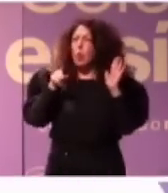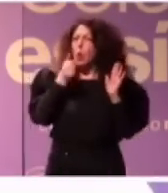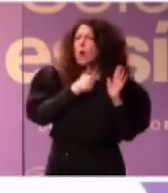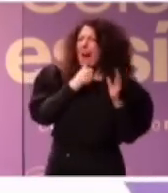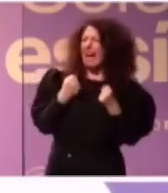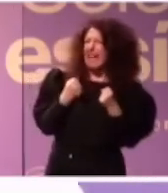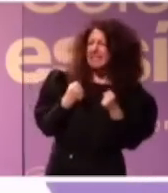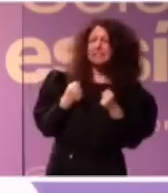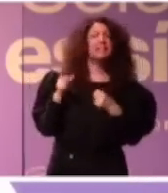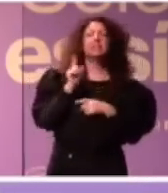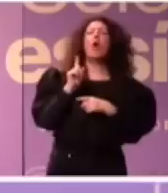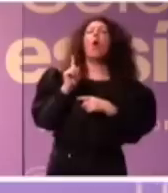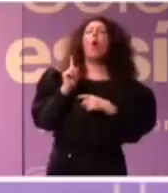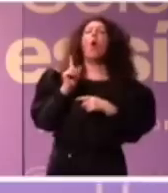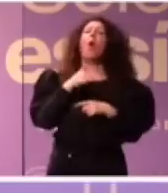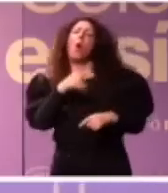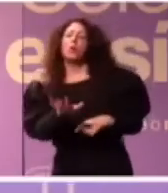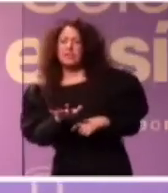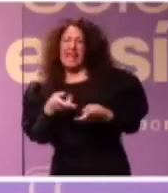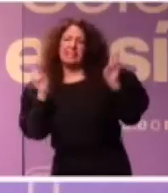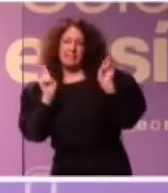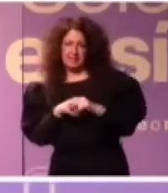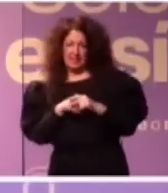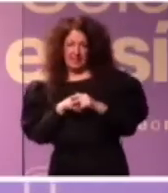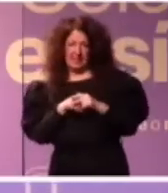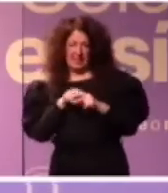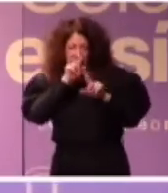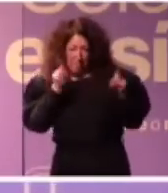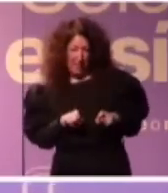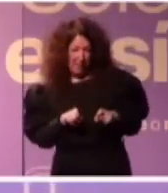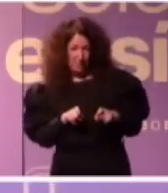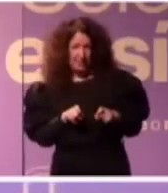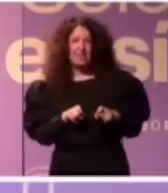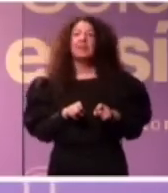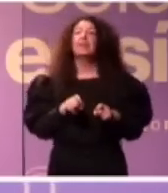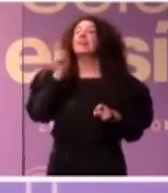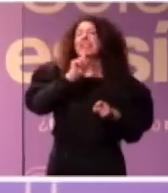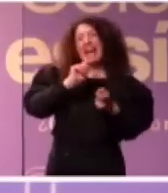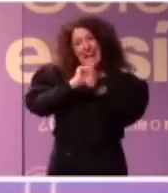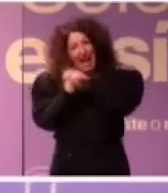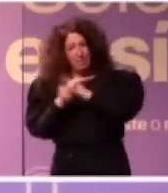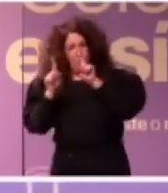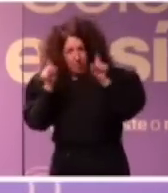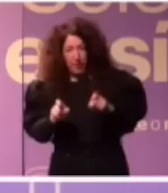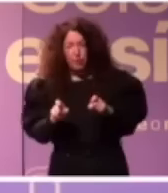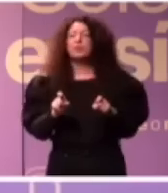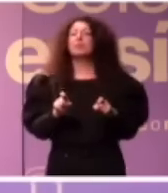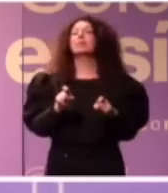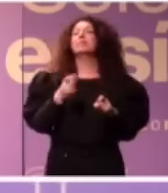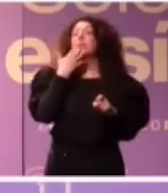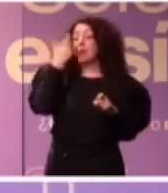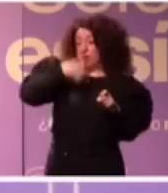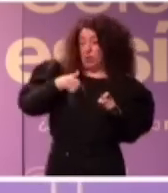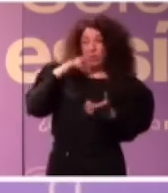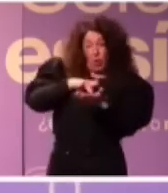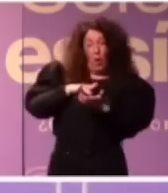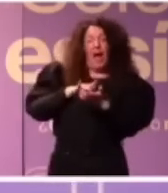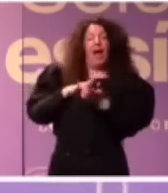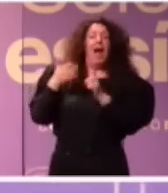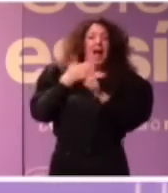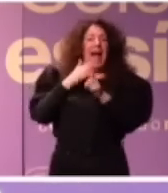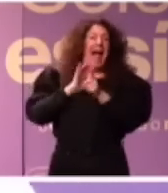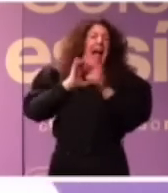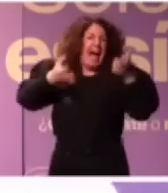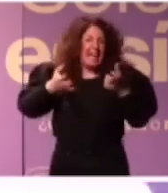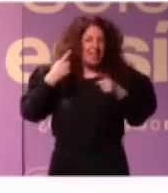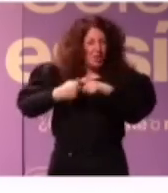si consentiste. Pero lo más importante de todo no es solo que cambie la pregunta para la mujer que ha sido agredida sexualmente,